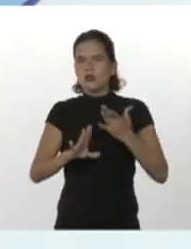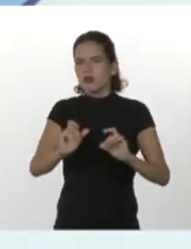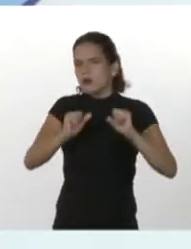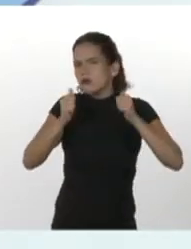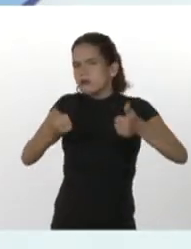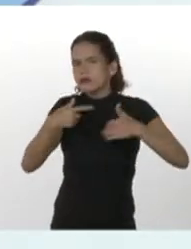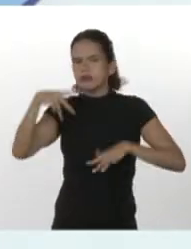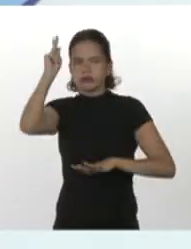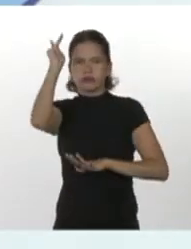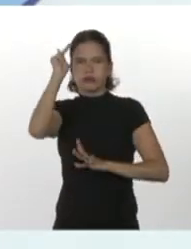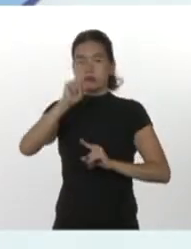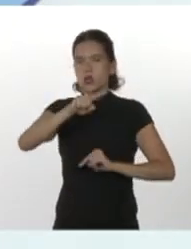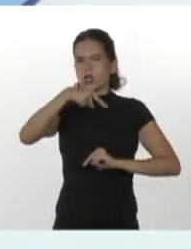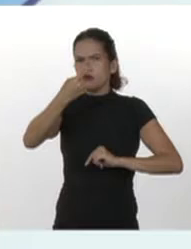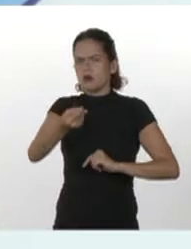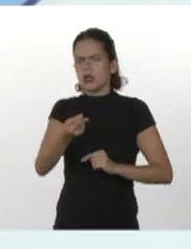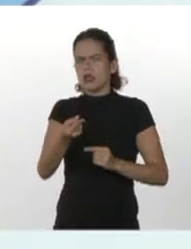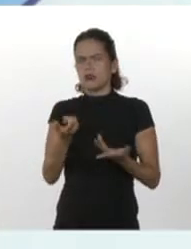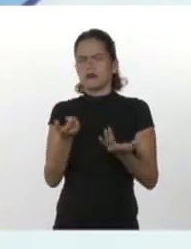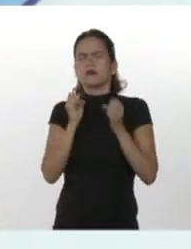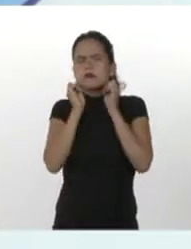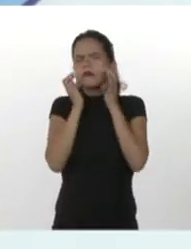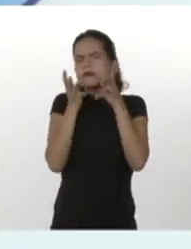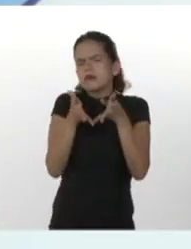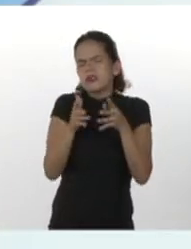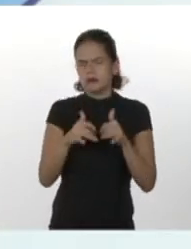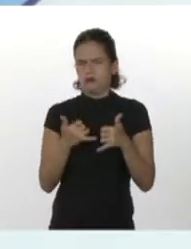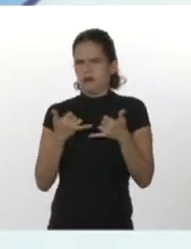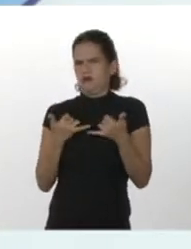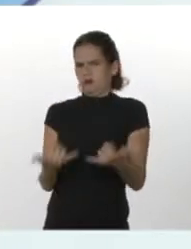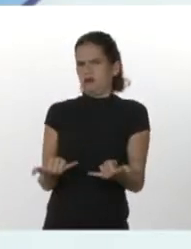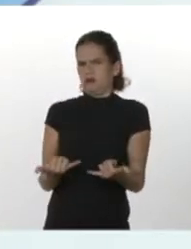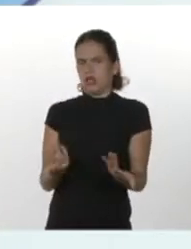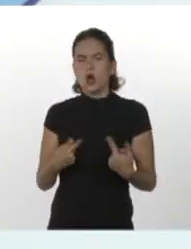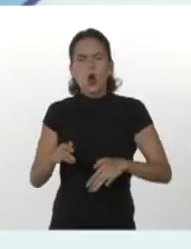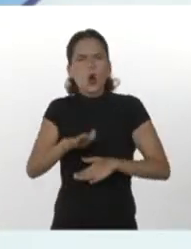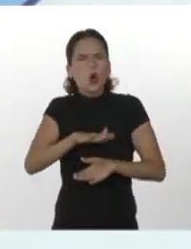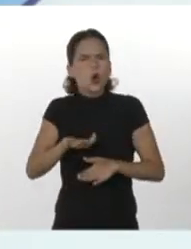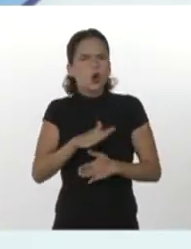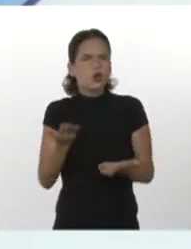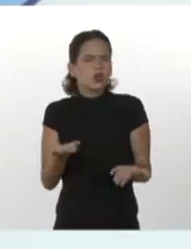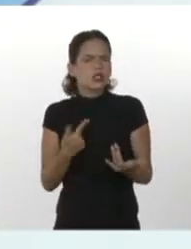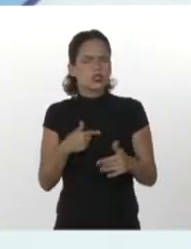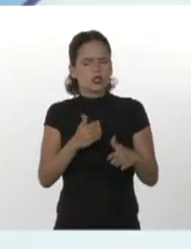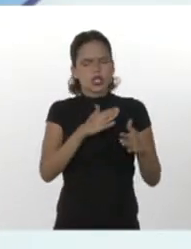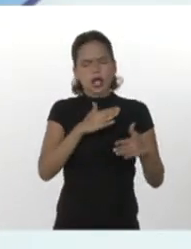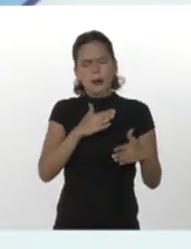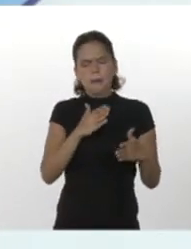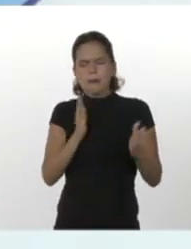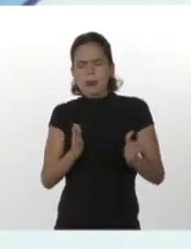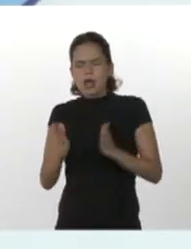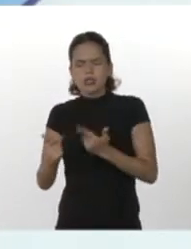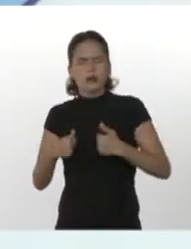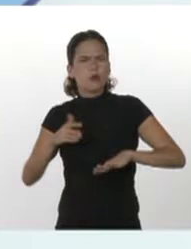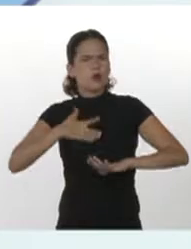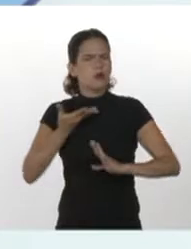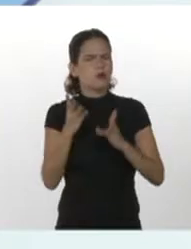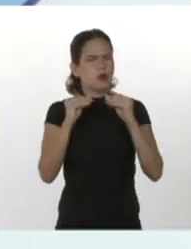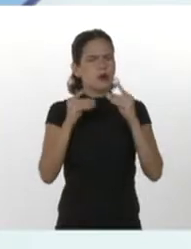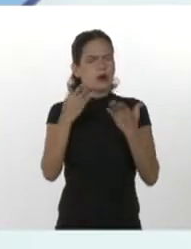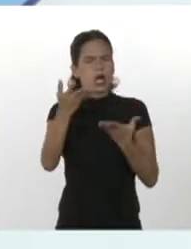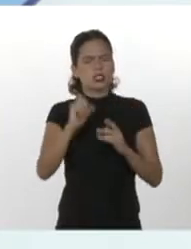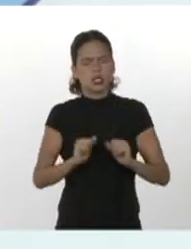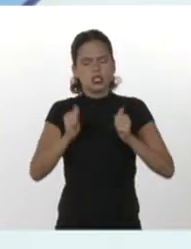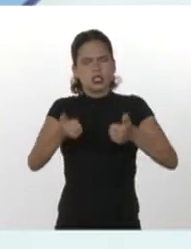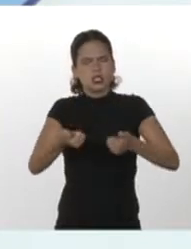principio, profe, pero luego cuéntenos qué fue lo que sucedió o dónde o qué otra parte podemos hablar acerca de del